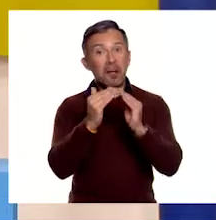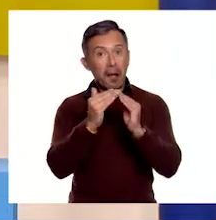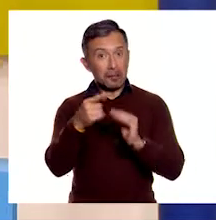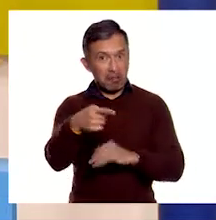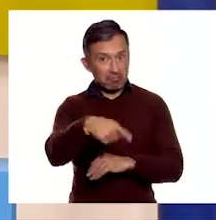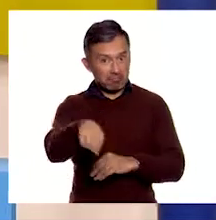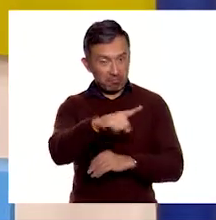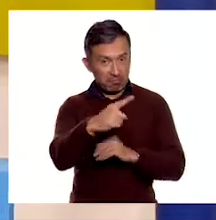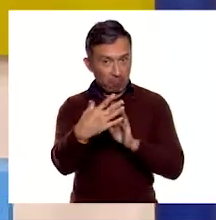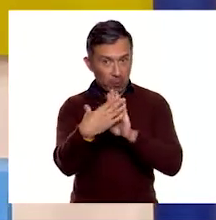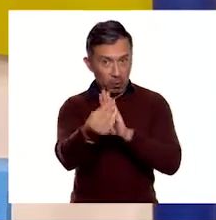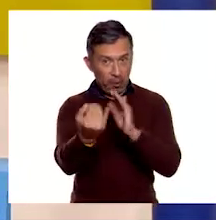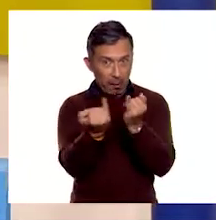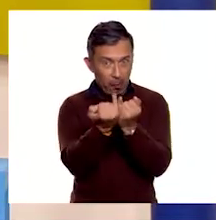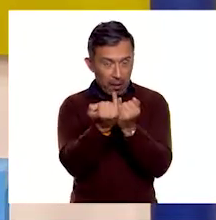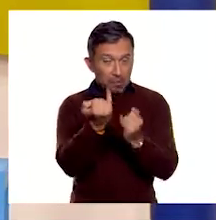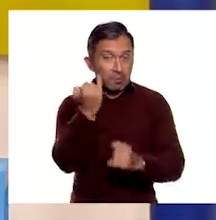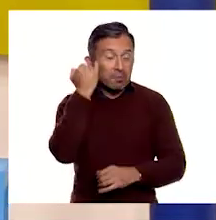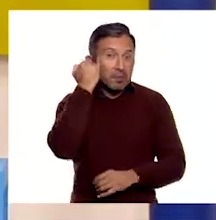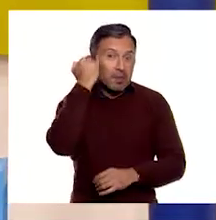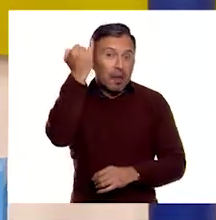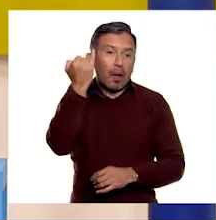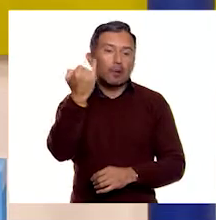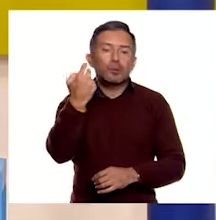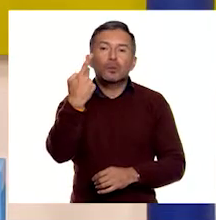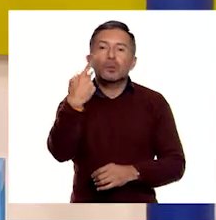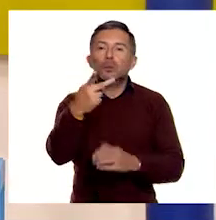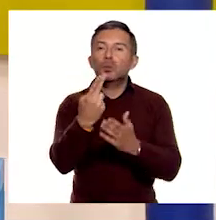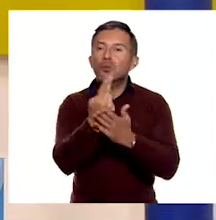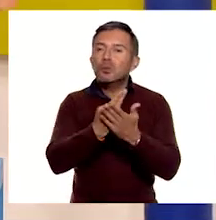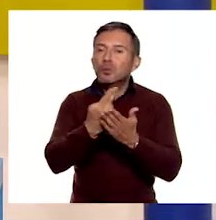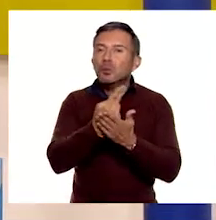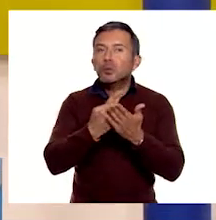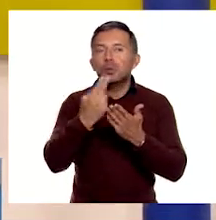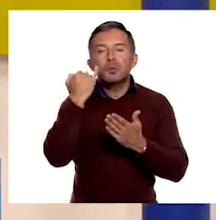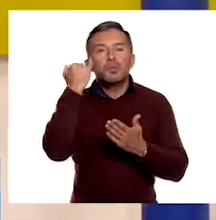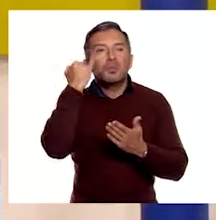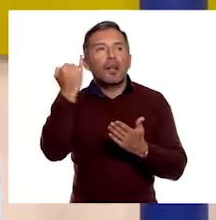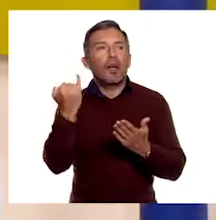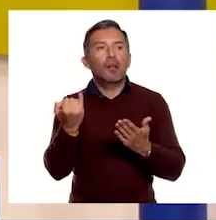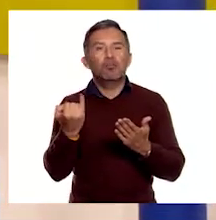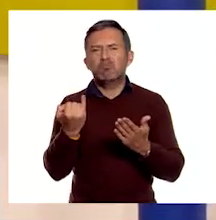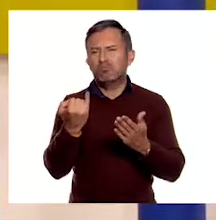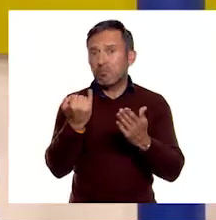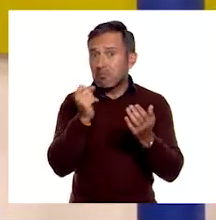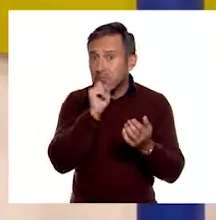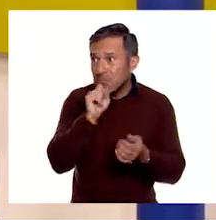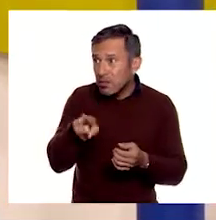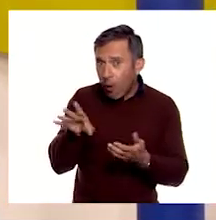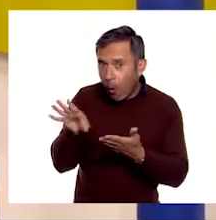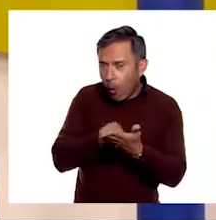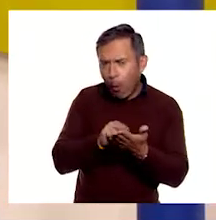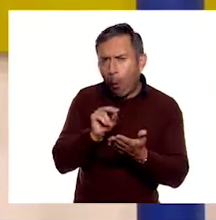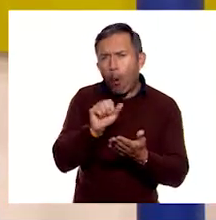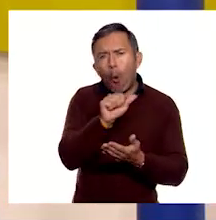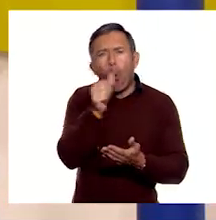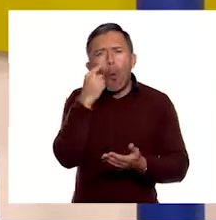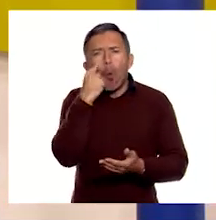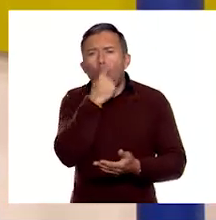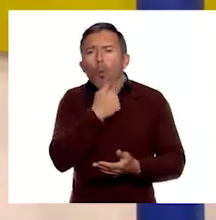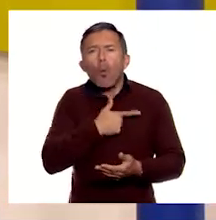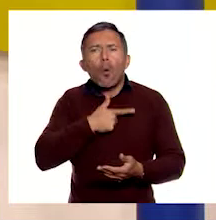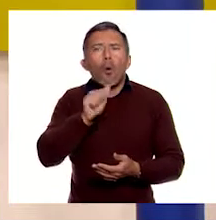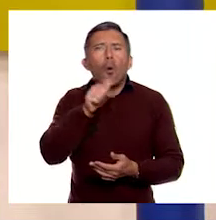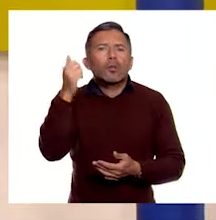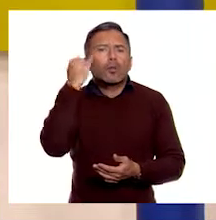idear sus figuras, cómo pueden ser, a lo mejor, no sé, pueden ser otras, ustedes pueden imaginar. Ese es el